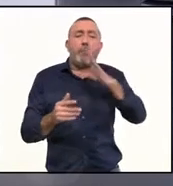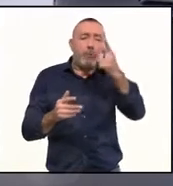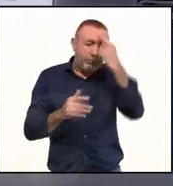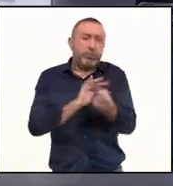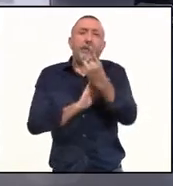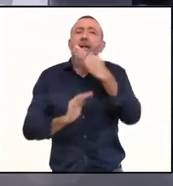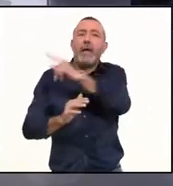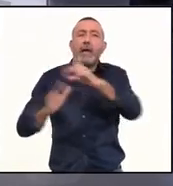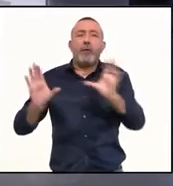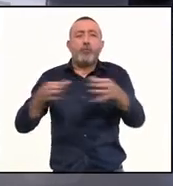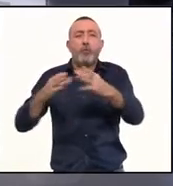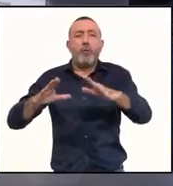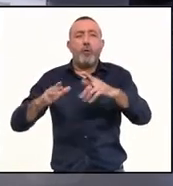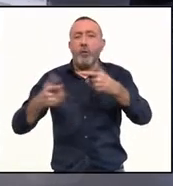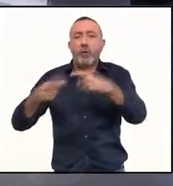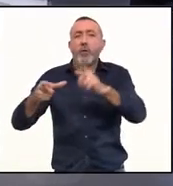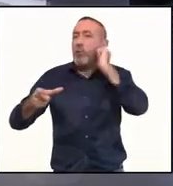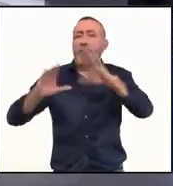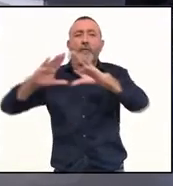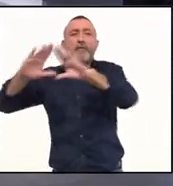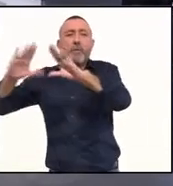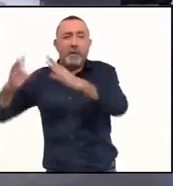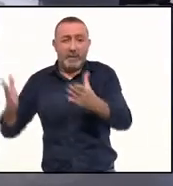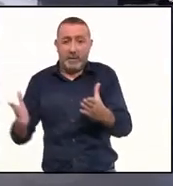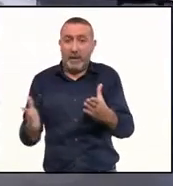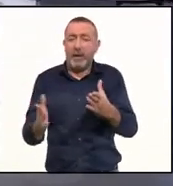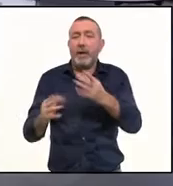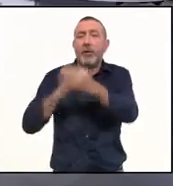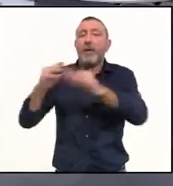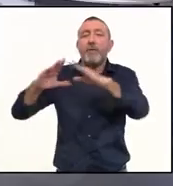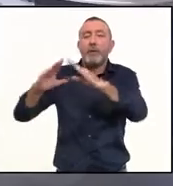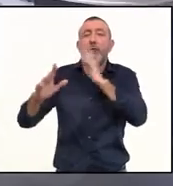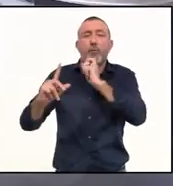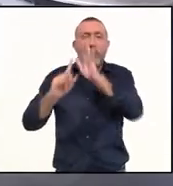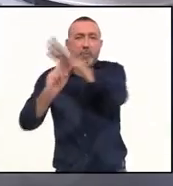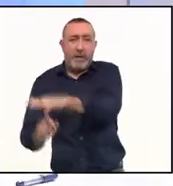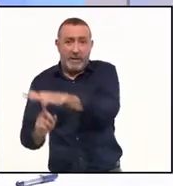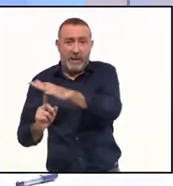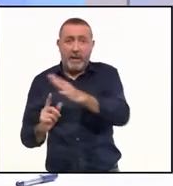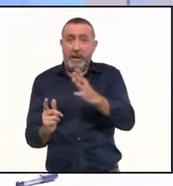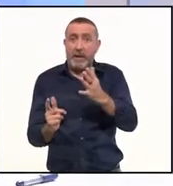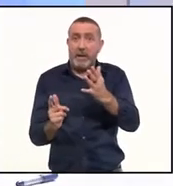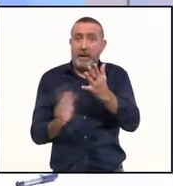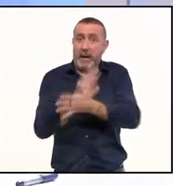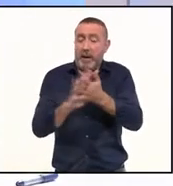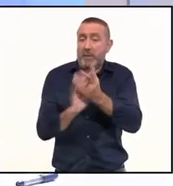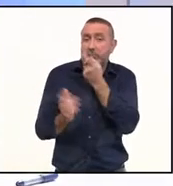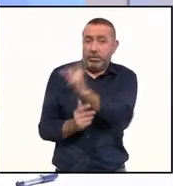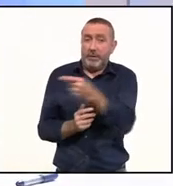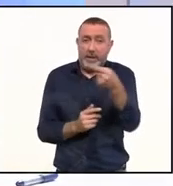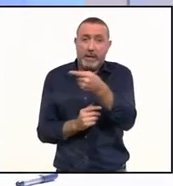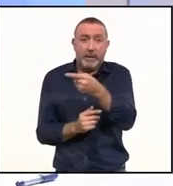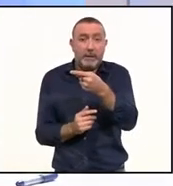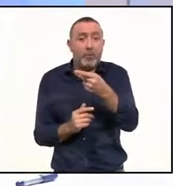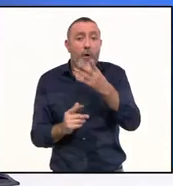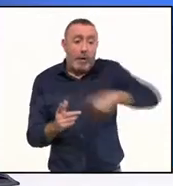cuando lo digo así es porque lo utilizan de manera peyorativa y en todo este ambiente en el que estamos estamos